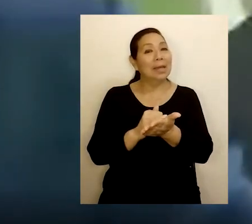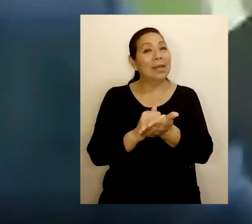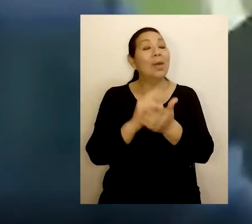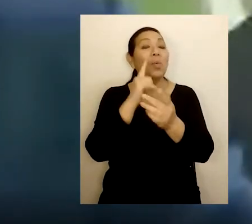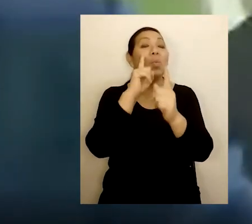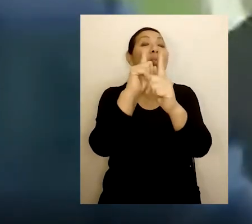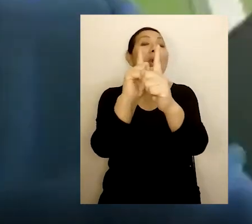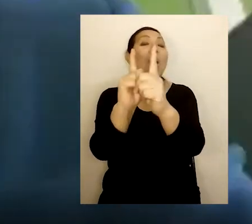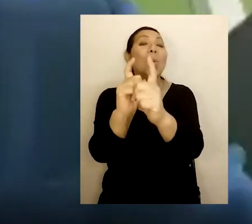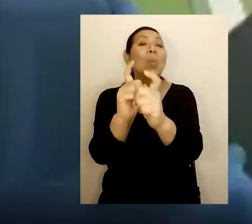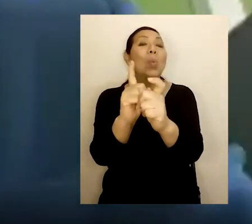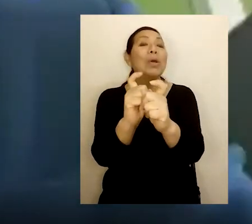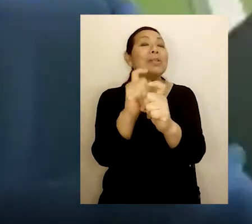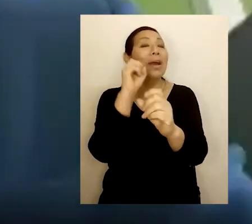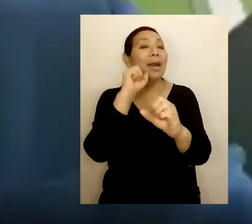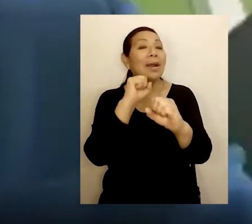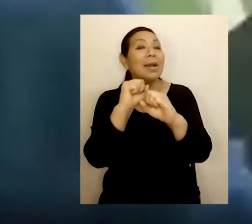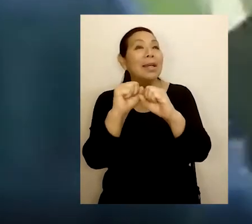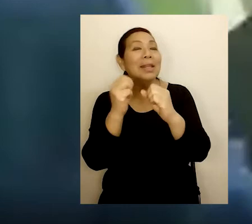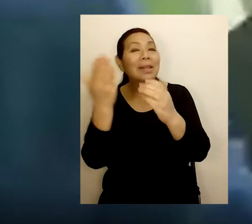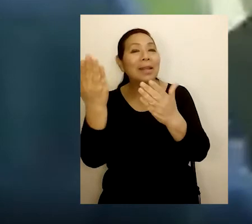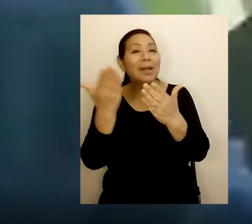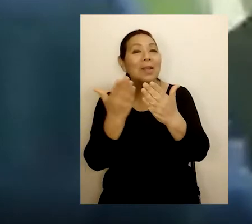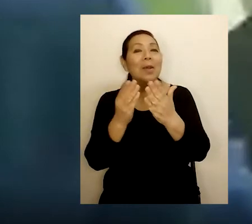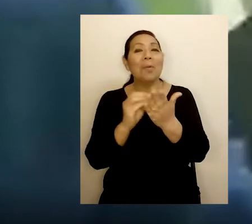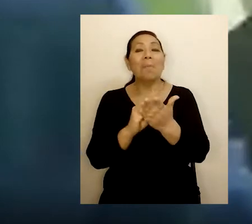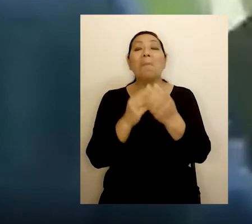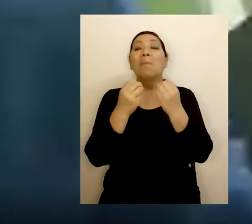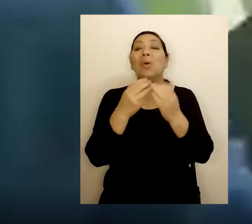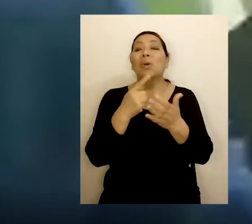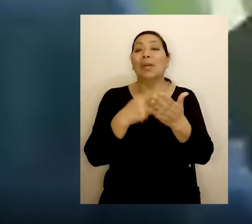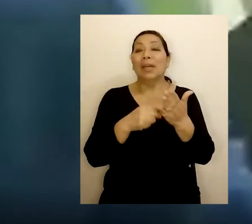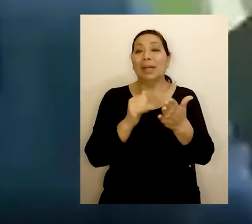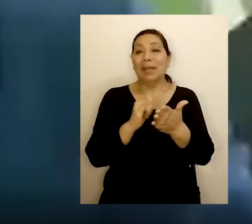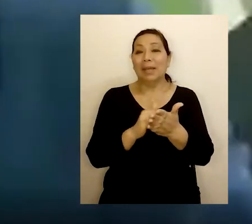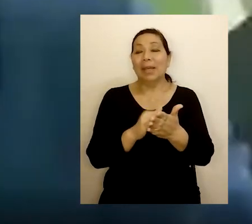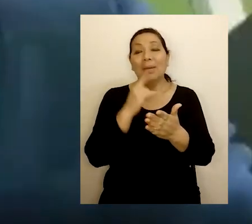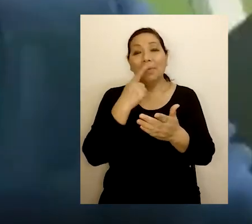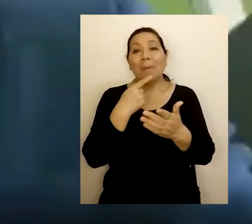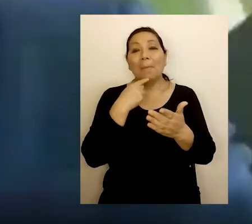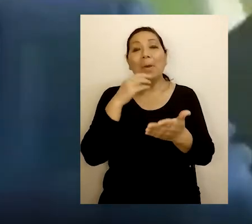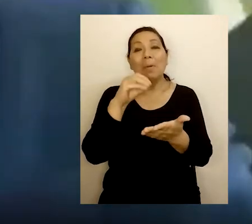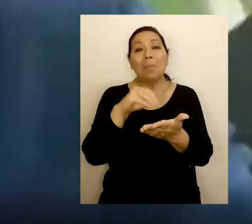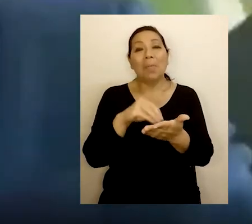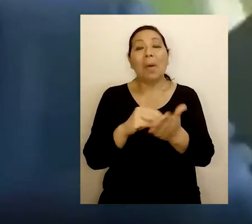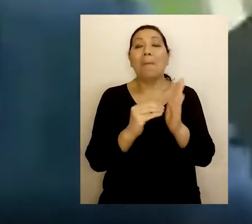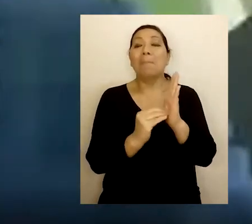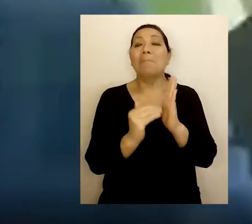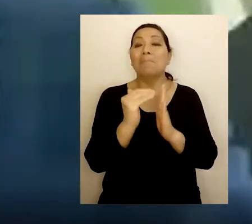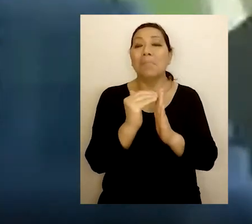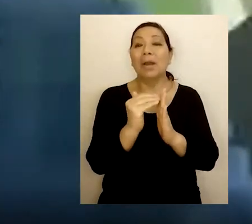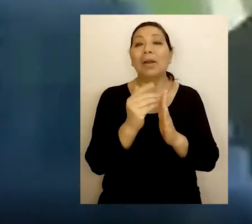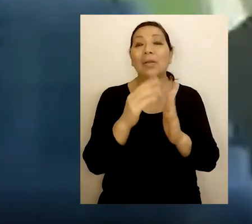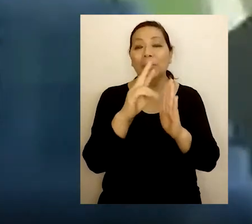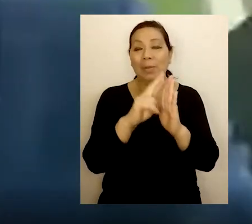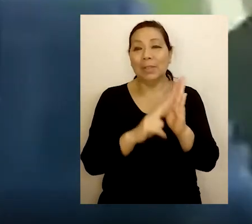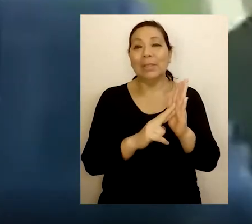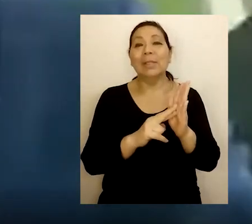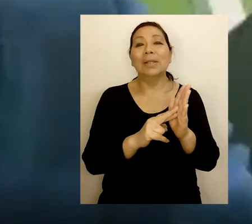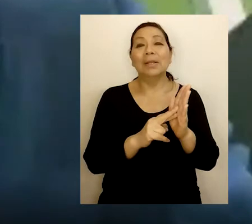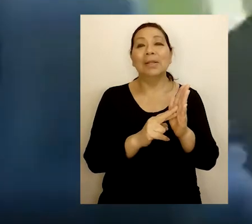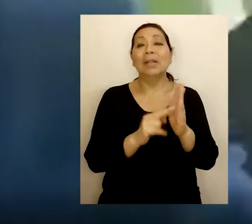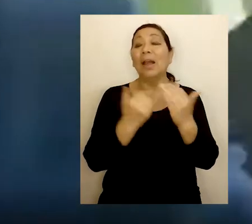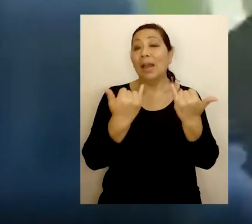existe un cuestionamiento al criterio jurisprudencial de estos magistrados, porque justamente es el criterio planteado por mayoría en dicha resolución.